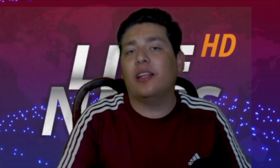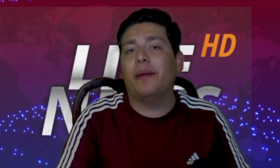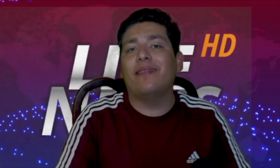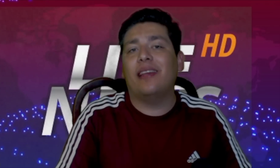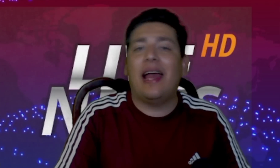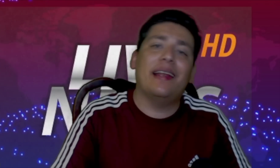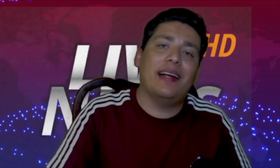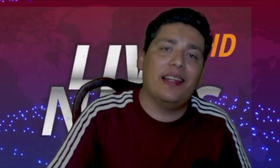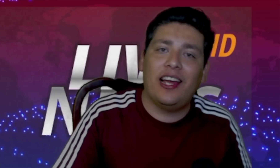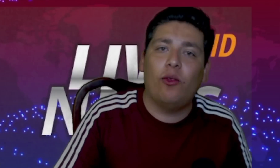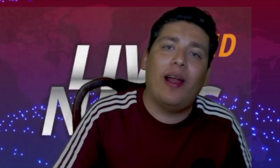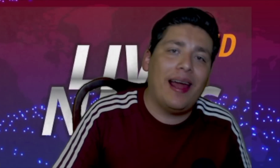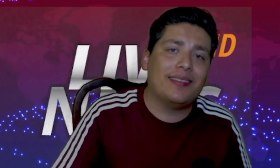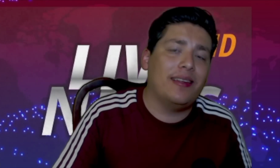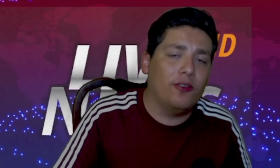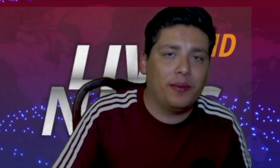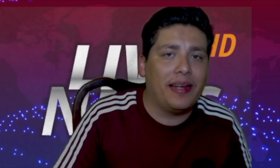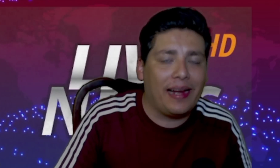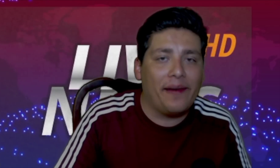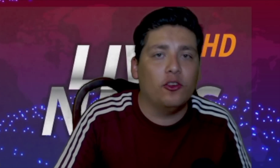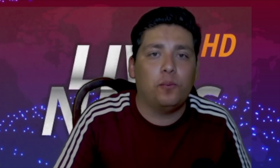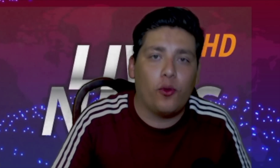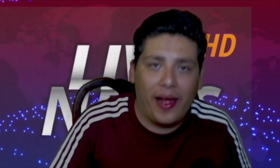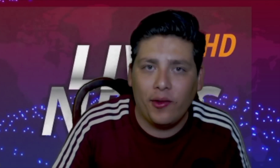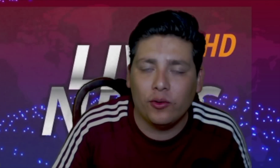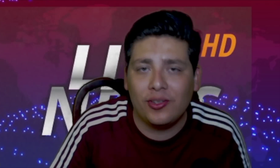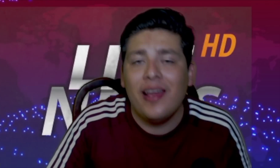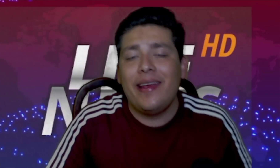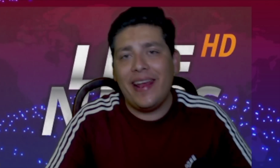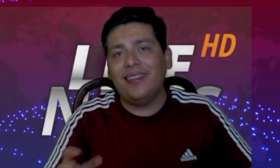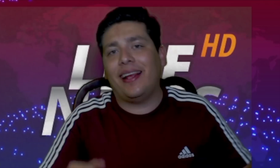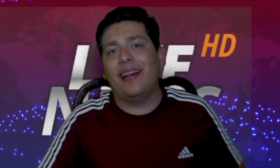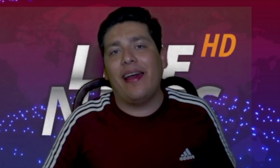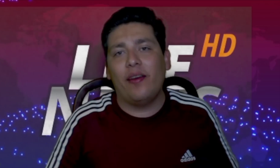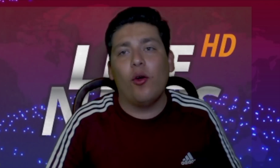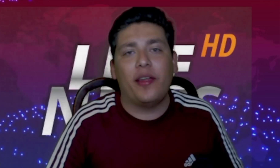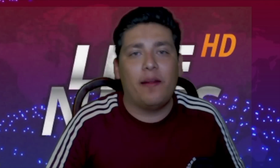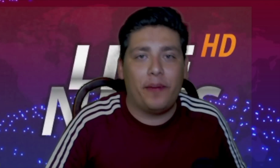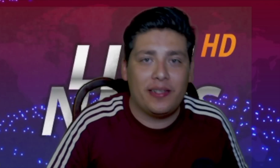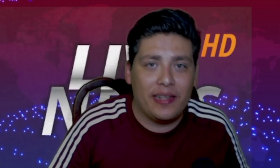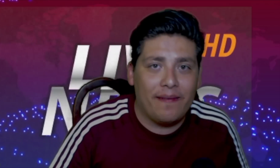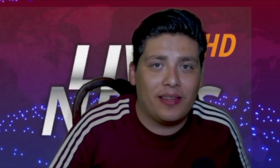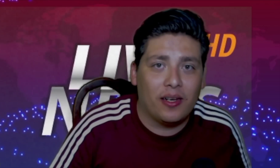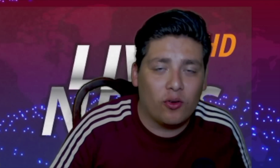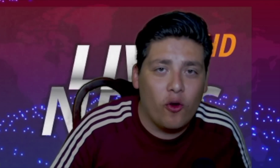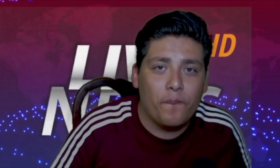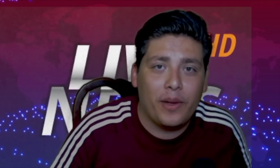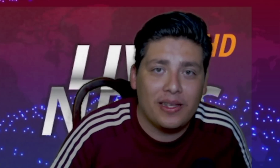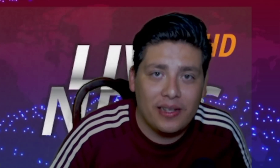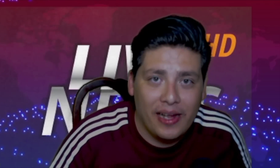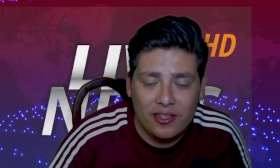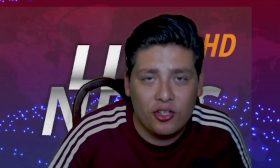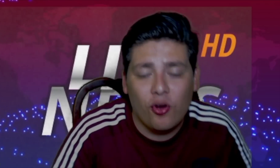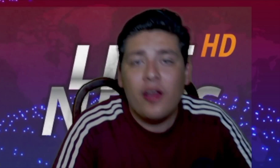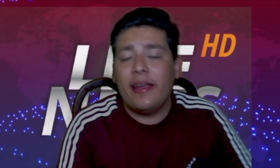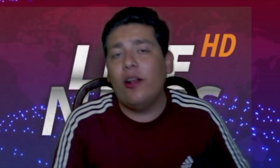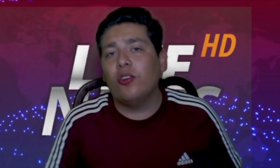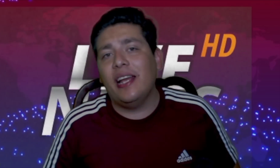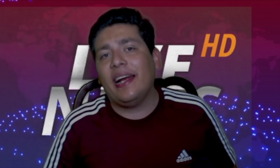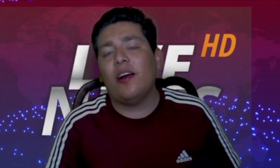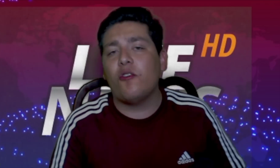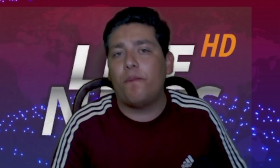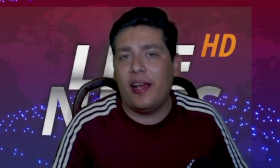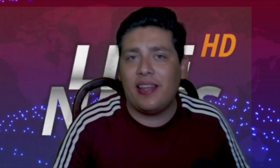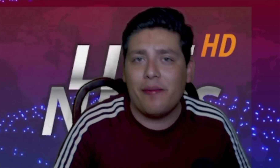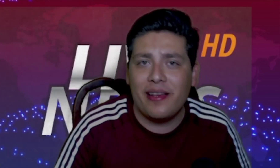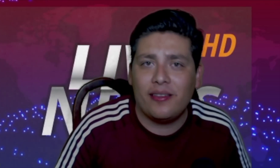que tristemente han engañado a las y los mexicanos por años. Y es que el día de hoy el presidente rompe el silencio y